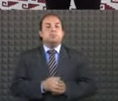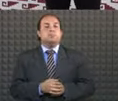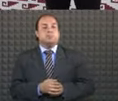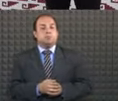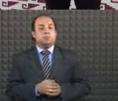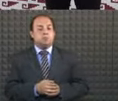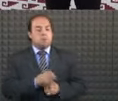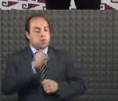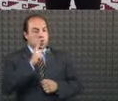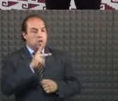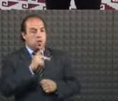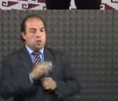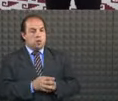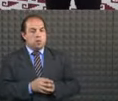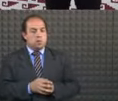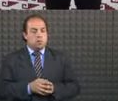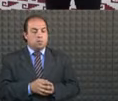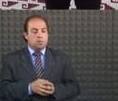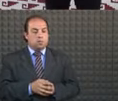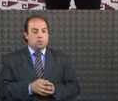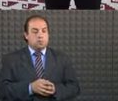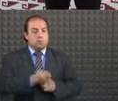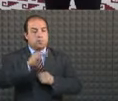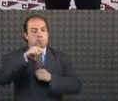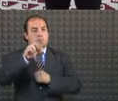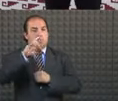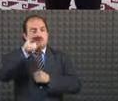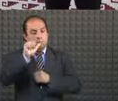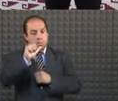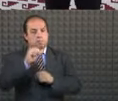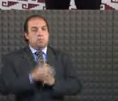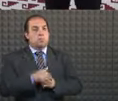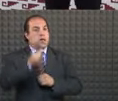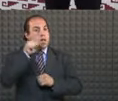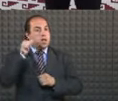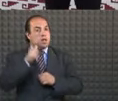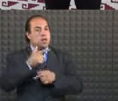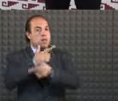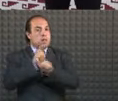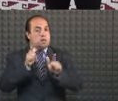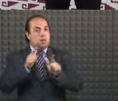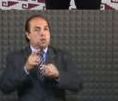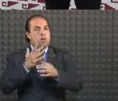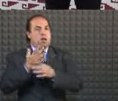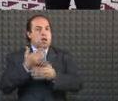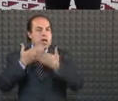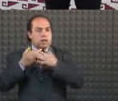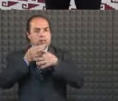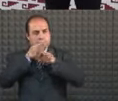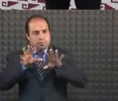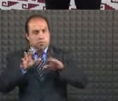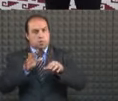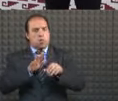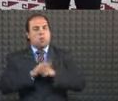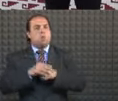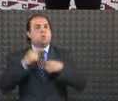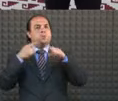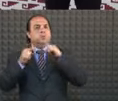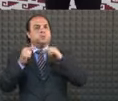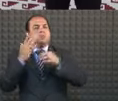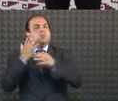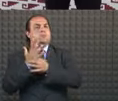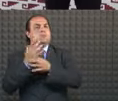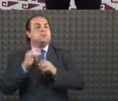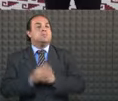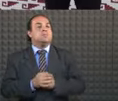última. ¿Qué opina? Bueno, María Isabel Agustín ayer fue liberada, como bien se informó. Un comentario que ella hizo cuando